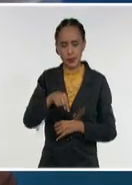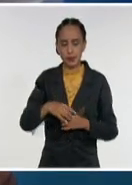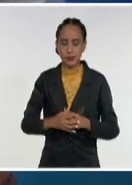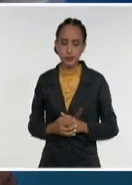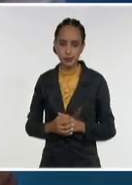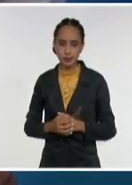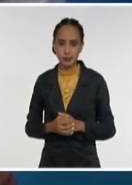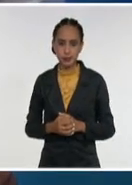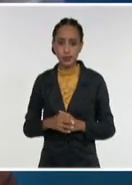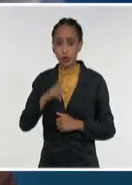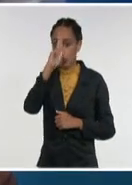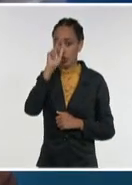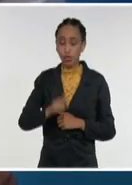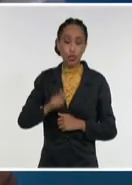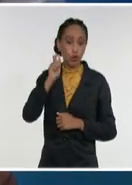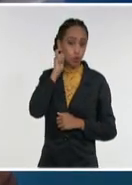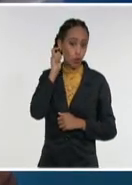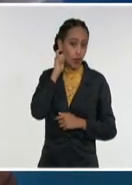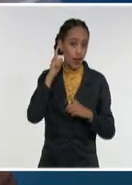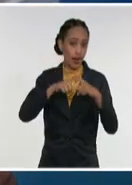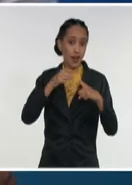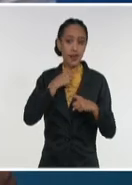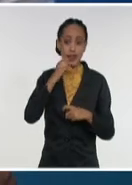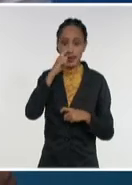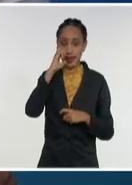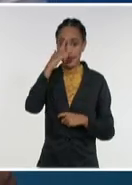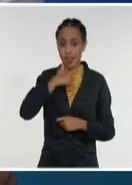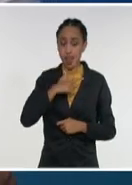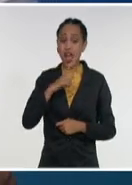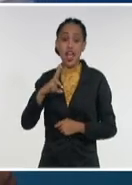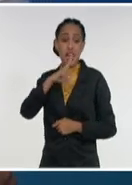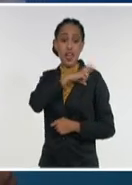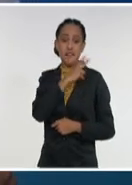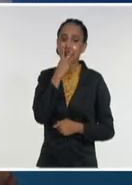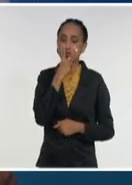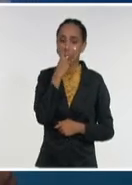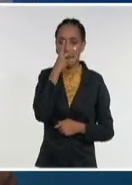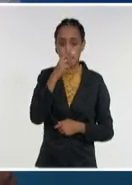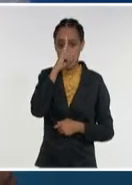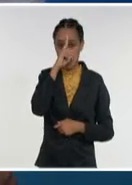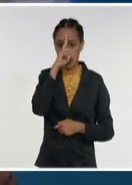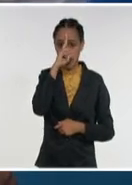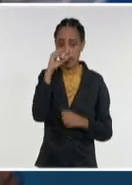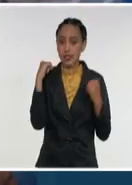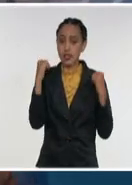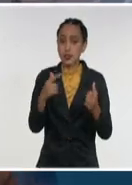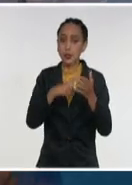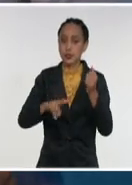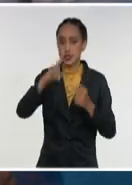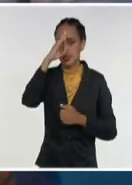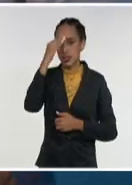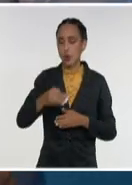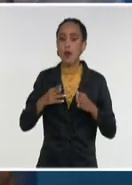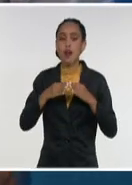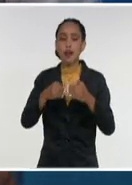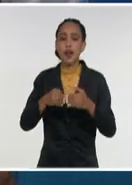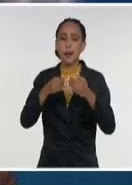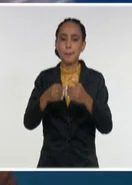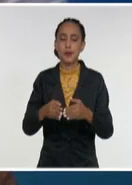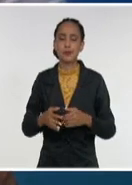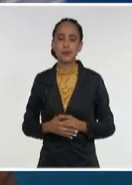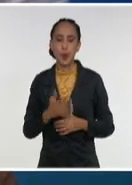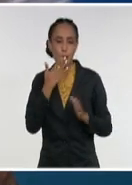estudio a la doctora Kenia González, jefa de atención médica en la Dirección Provincial de Salud en Granma. Buenas tardes, doctora, bienvenida a